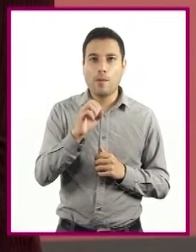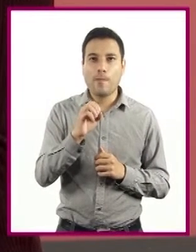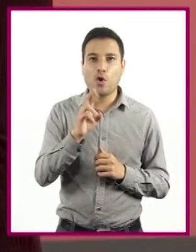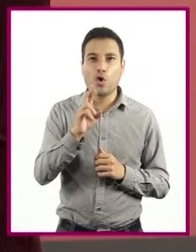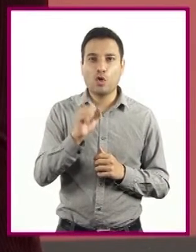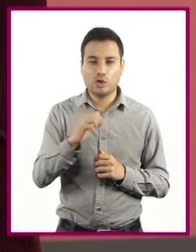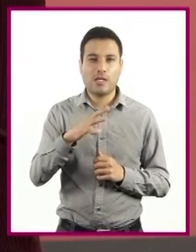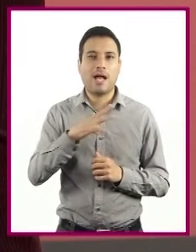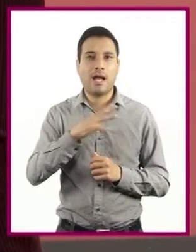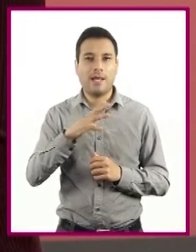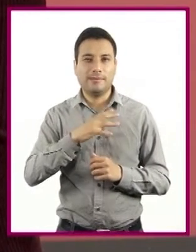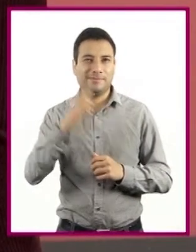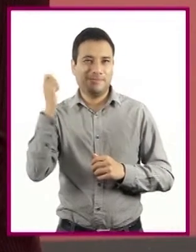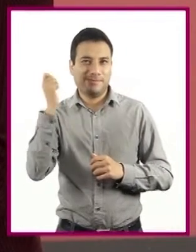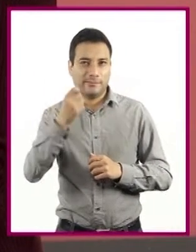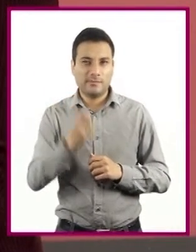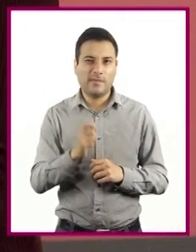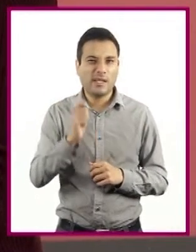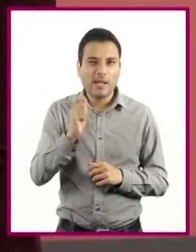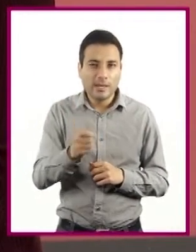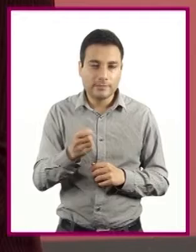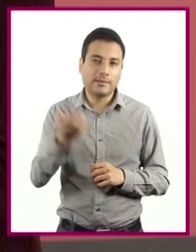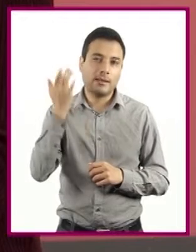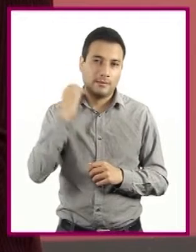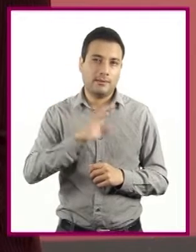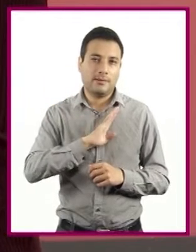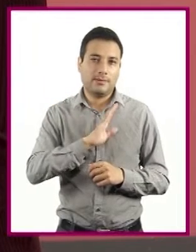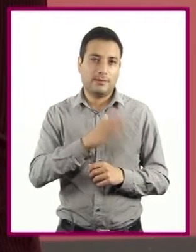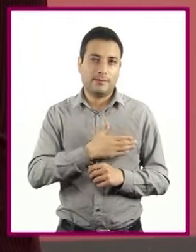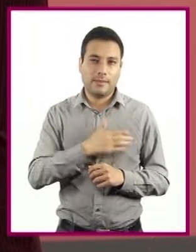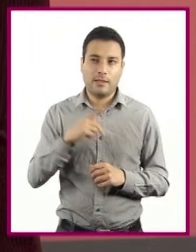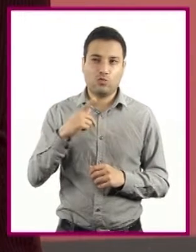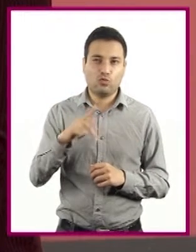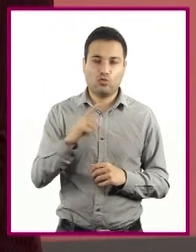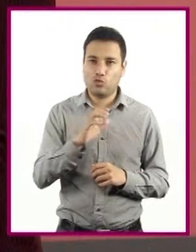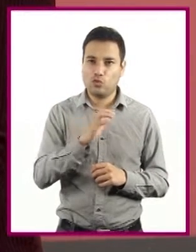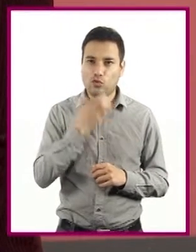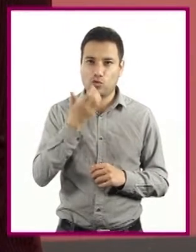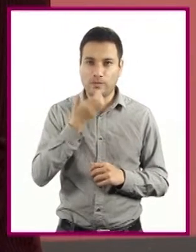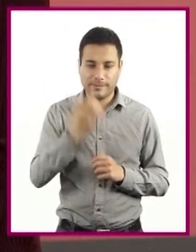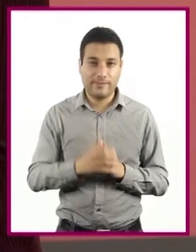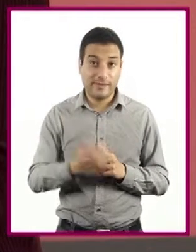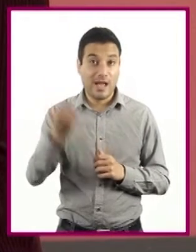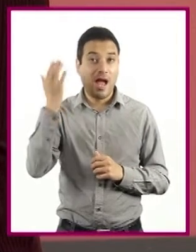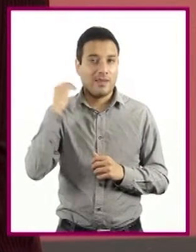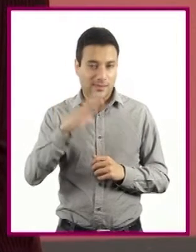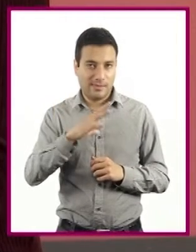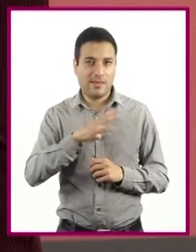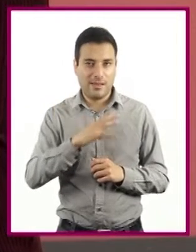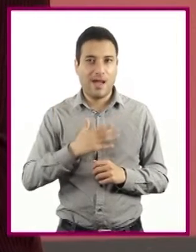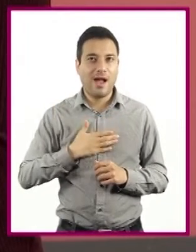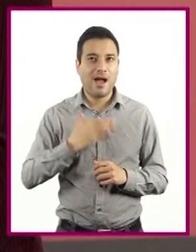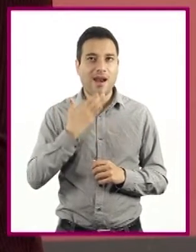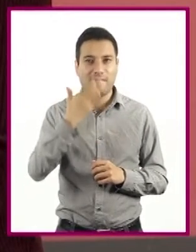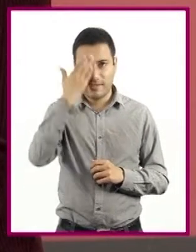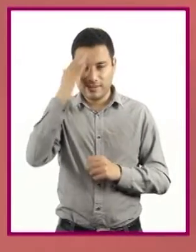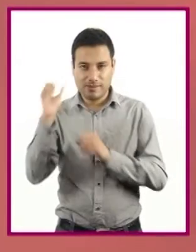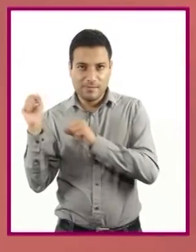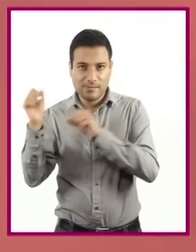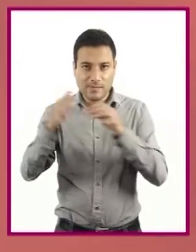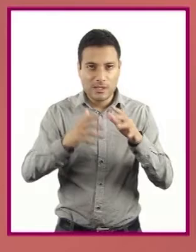frase claramente remite a la historia y el folclore de España, que durante muchos siglos estuvo dominada por los árabes.